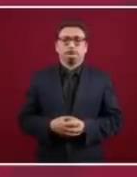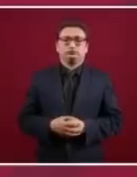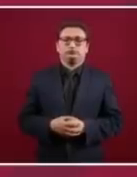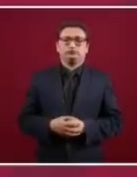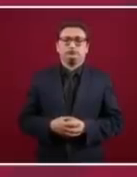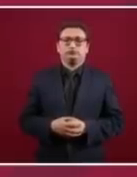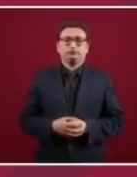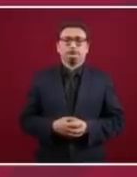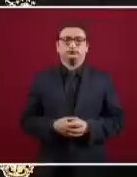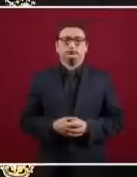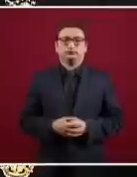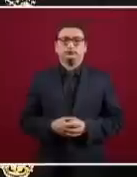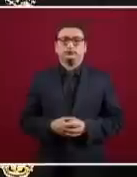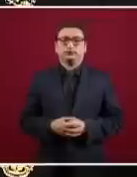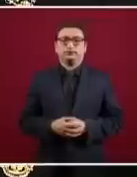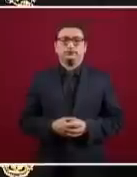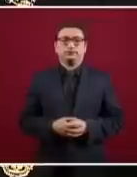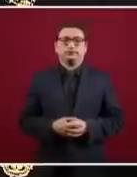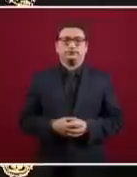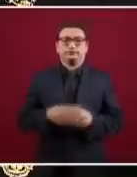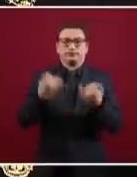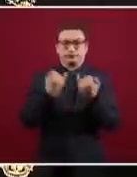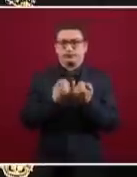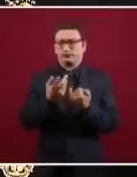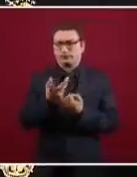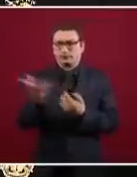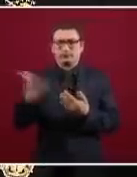sus expresiones